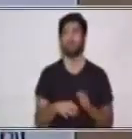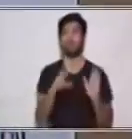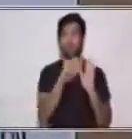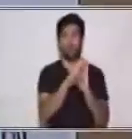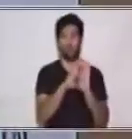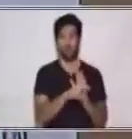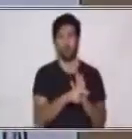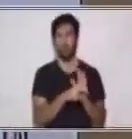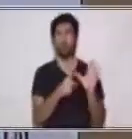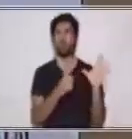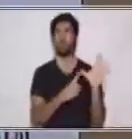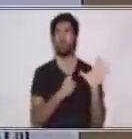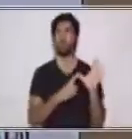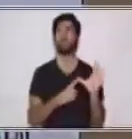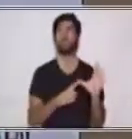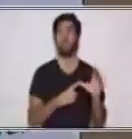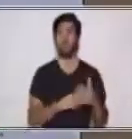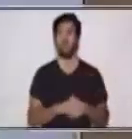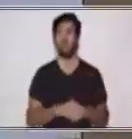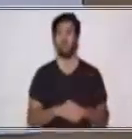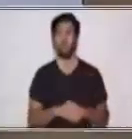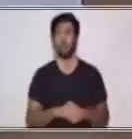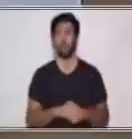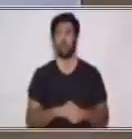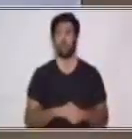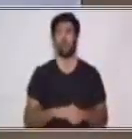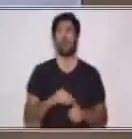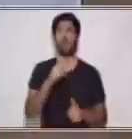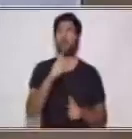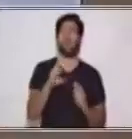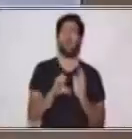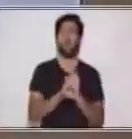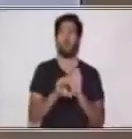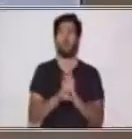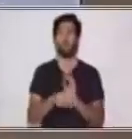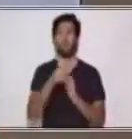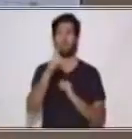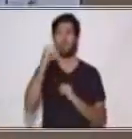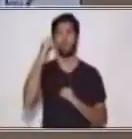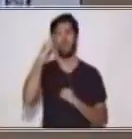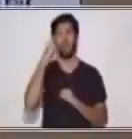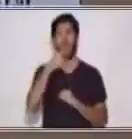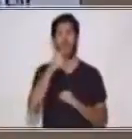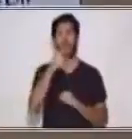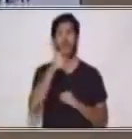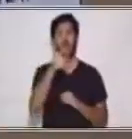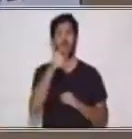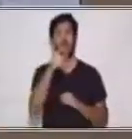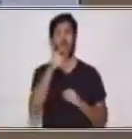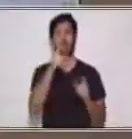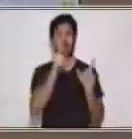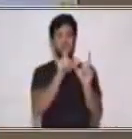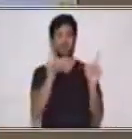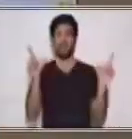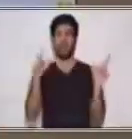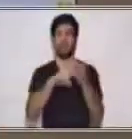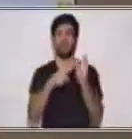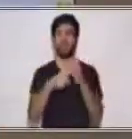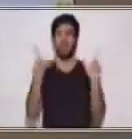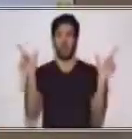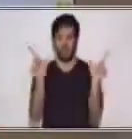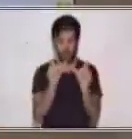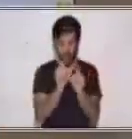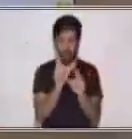siglas, es que en algún momento, como creemos que la sigla es una abreviatura,